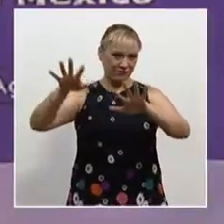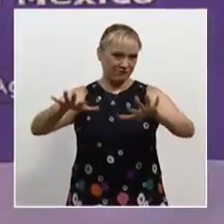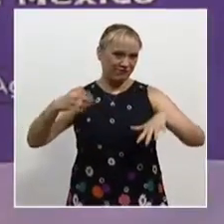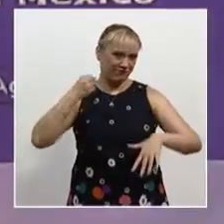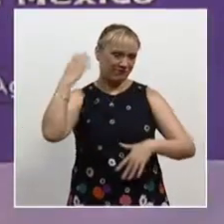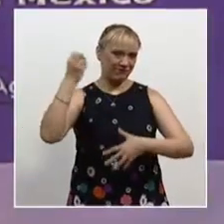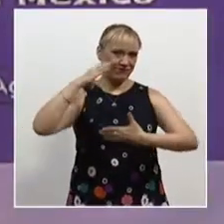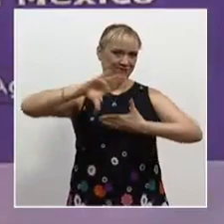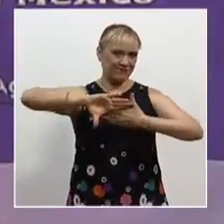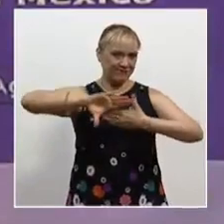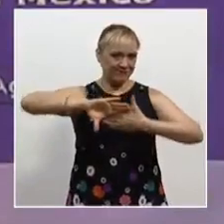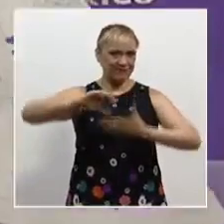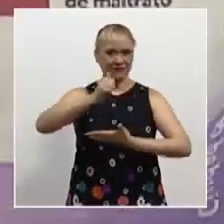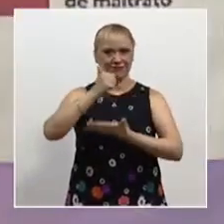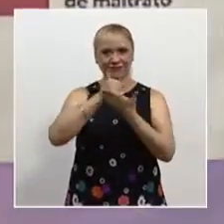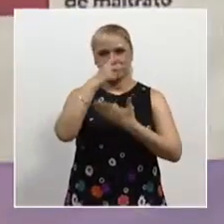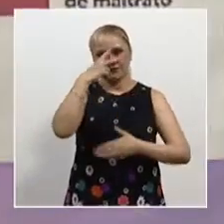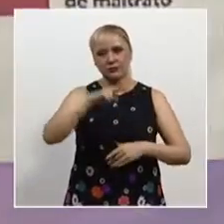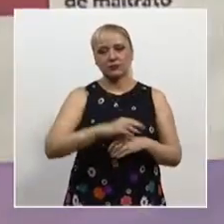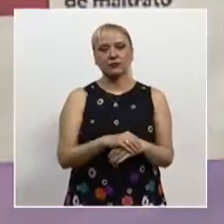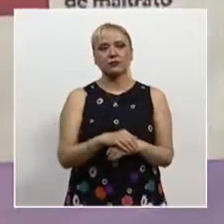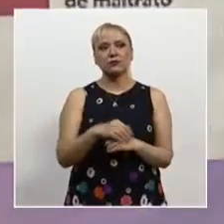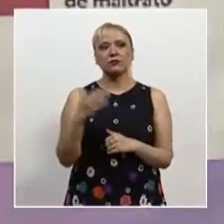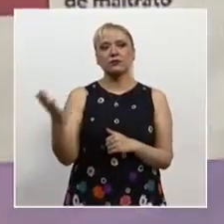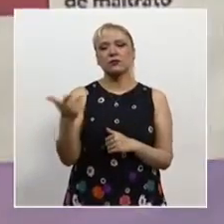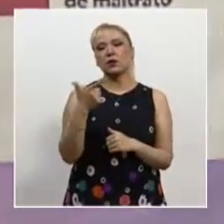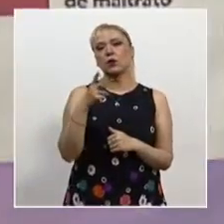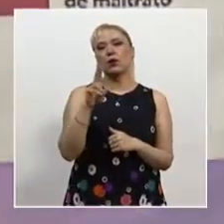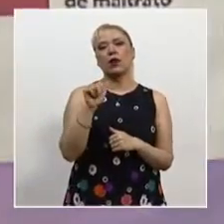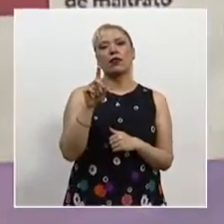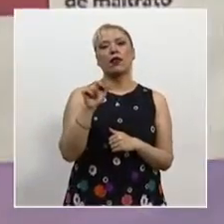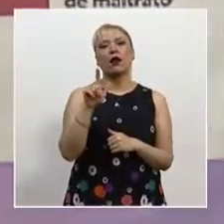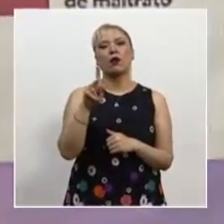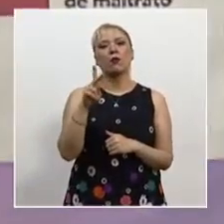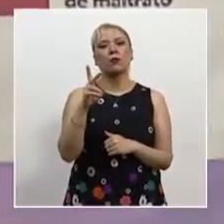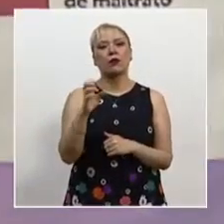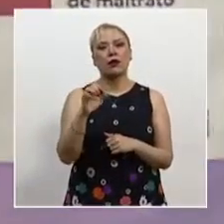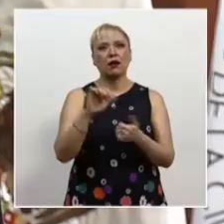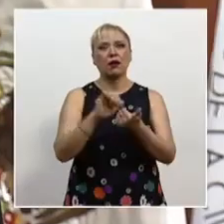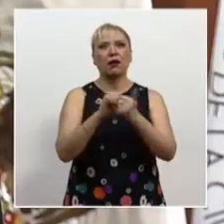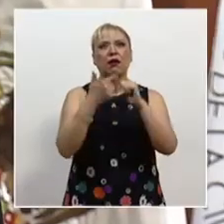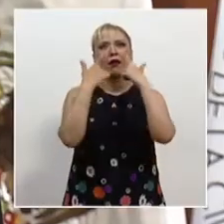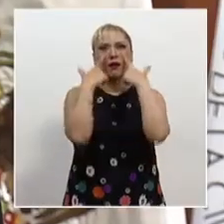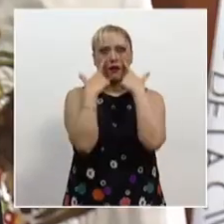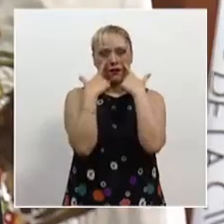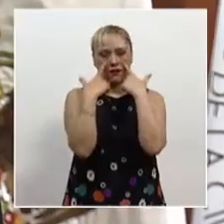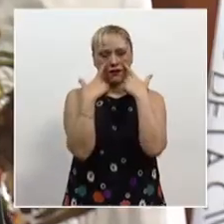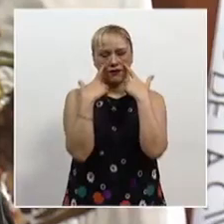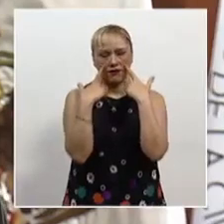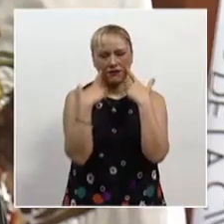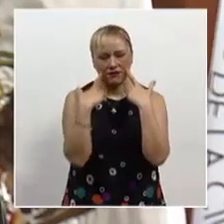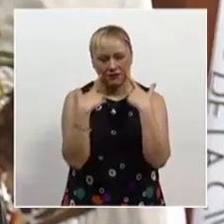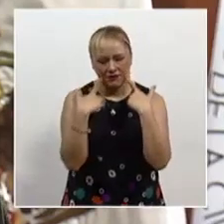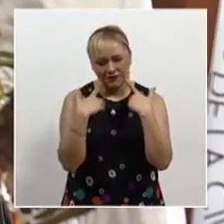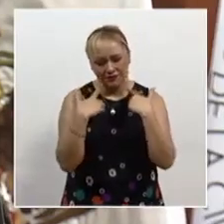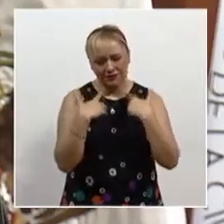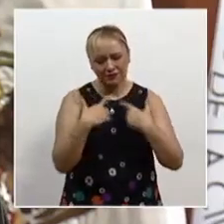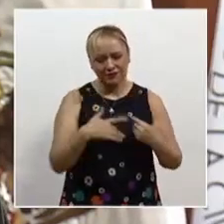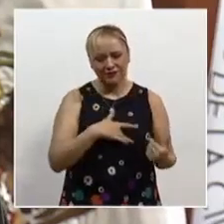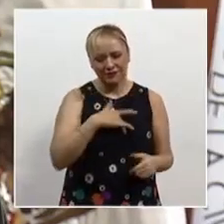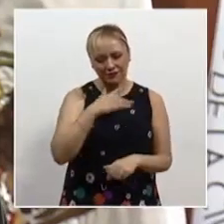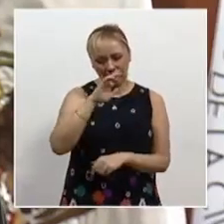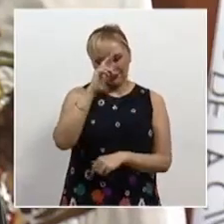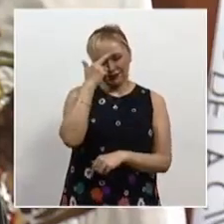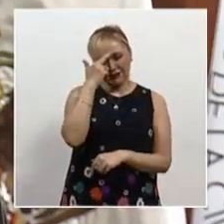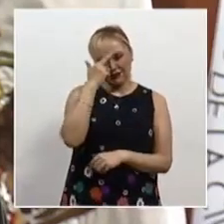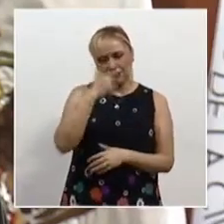de México, María Guadalupe se sintió mal al escuchar nuevamente la narración y recreación por